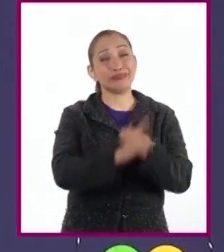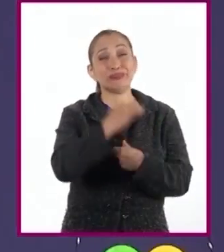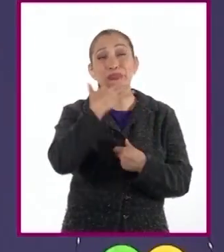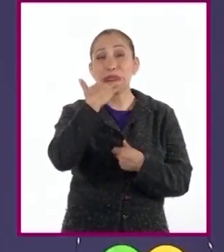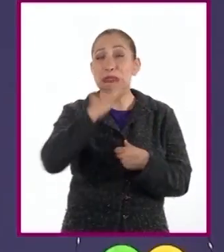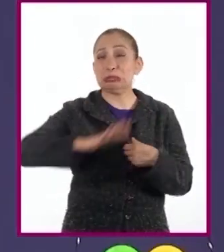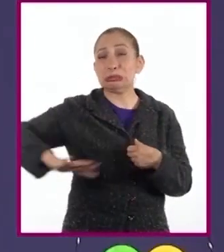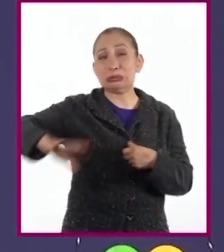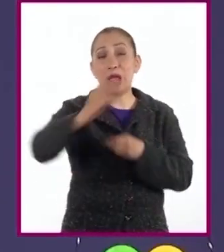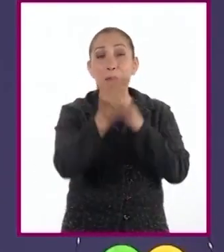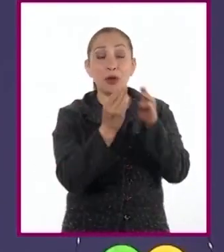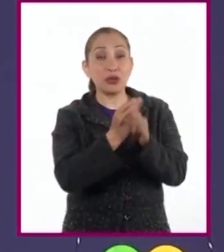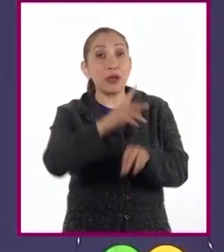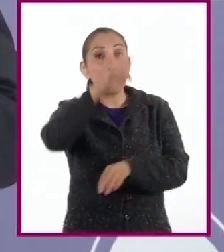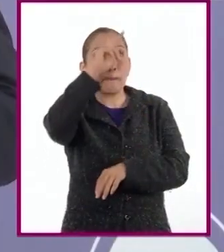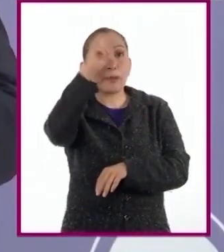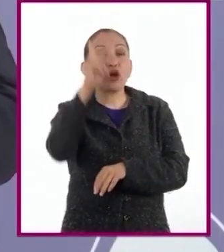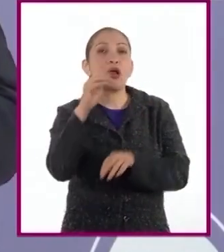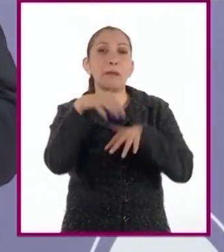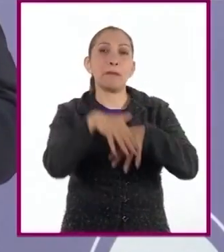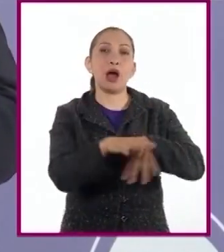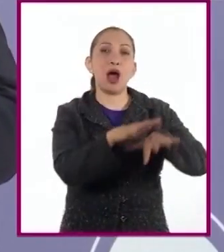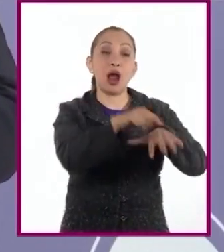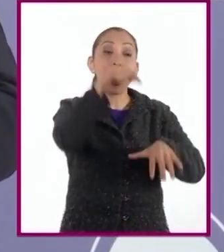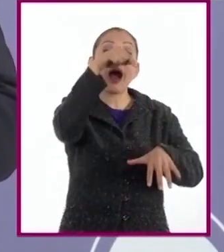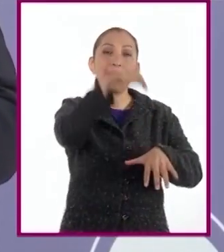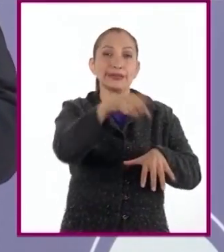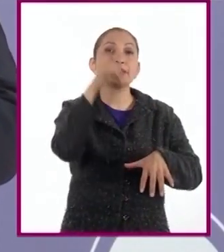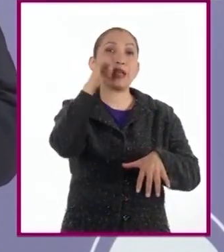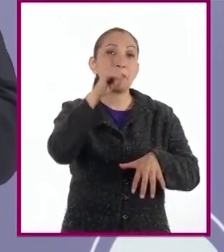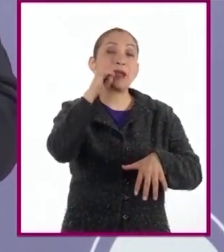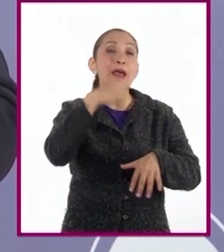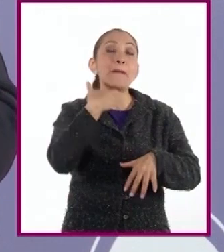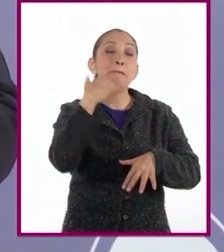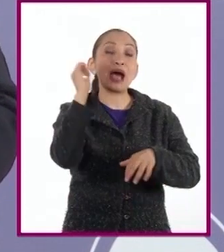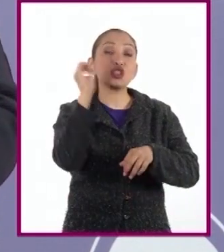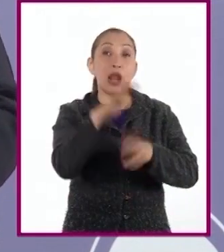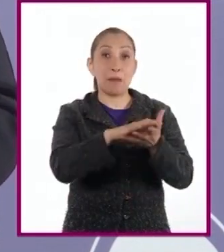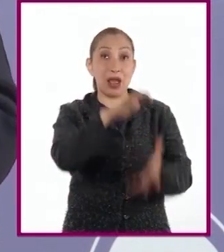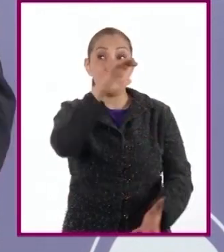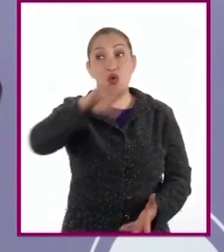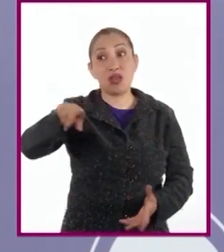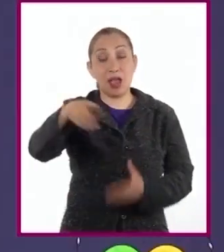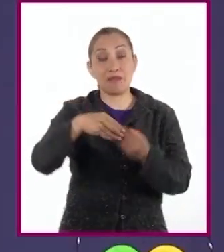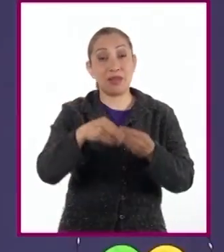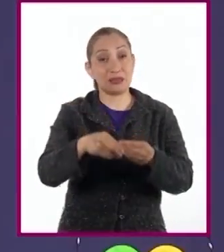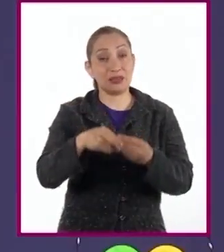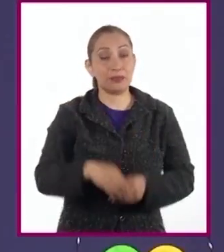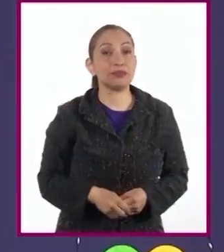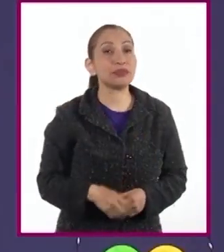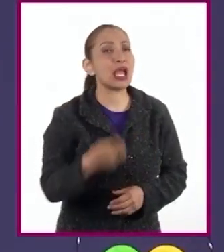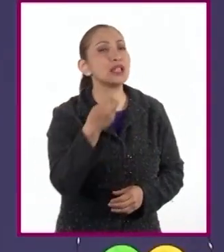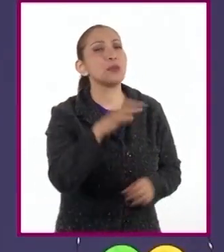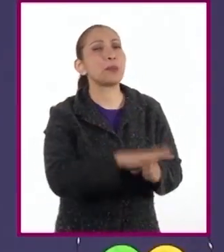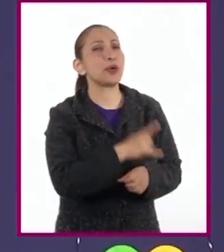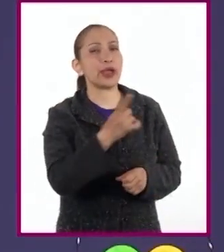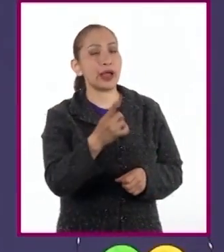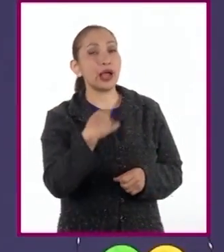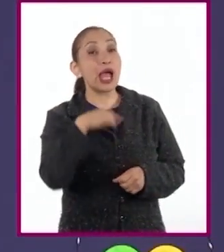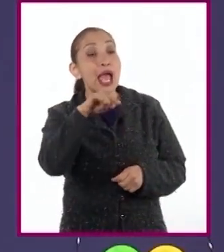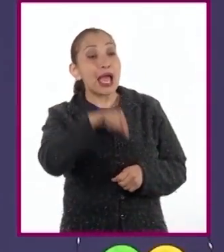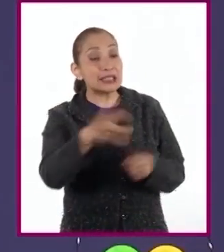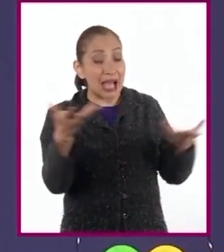contaminación, sobre todo en los océanos, donde van a parar como basura la mayoría de ellos. Esto se debe a que